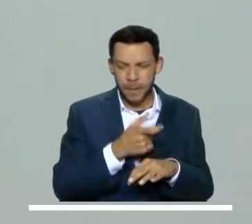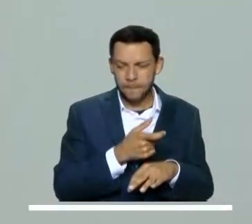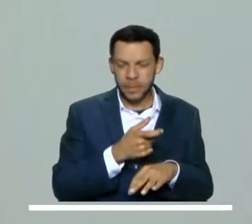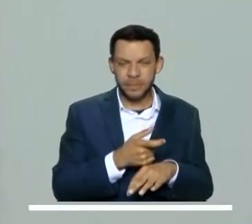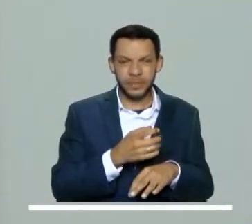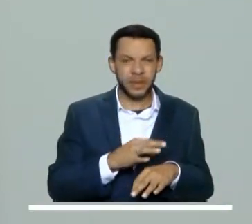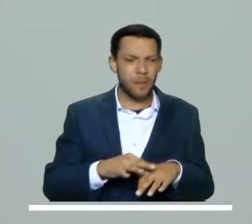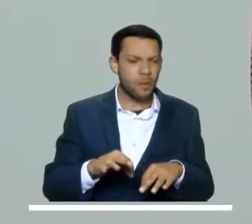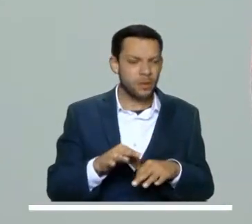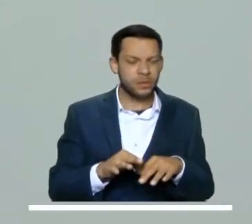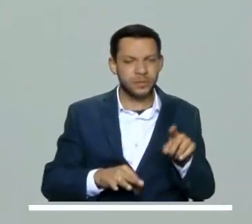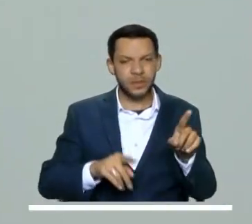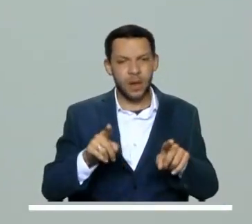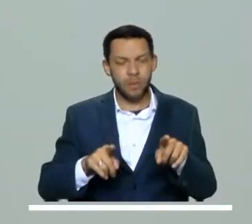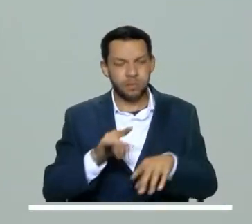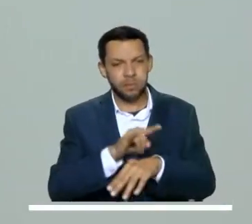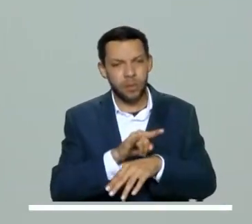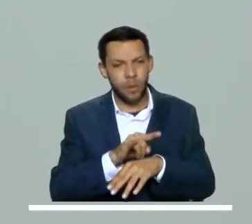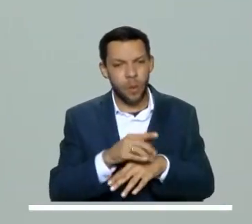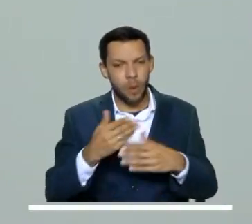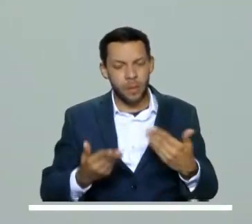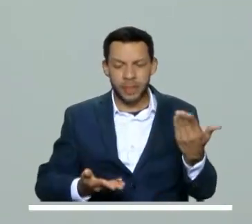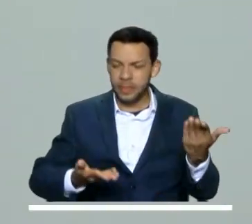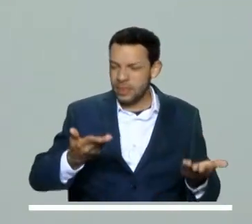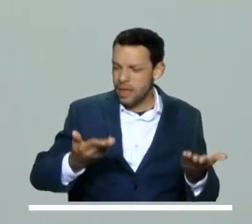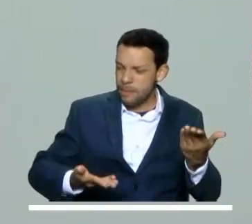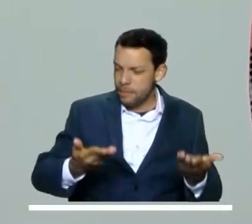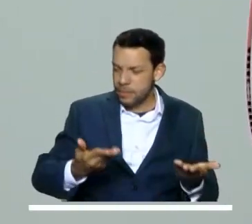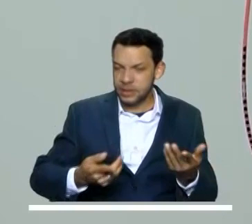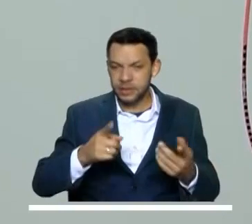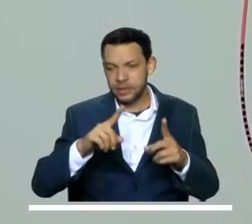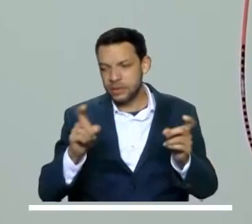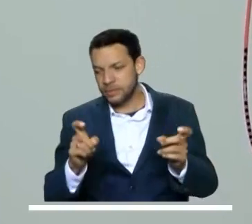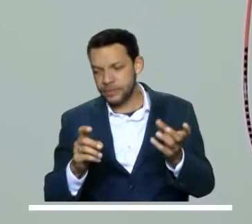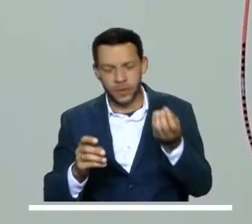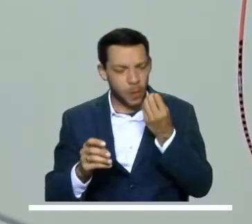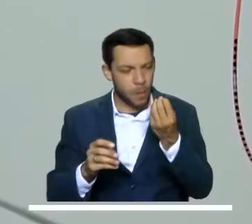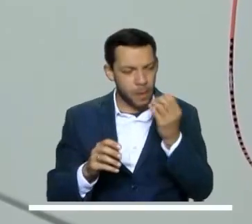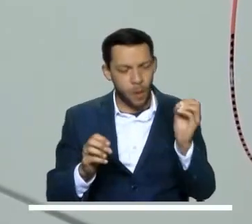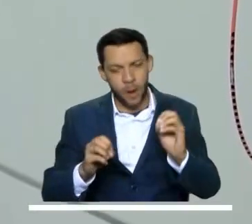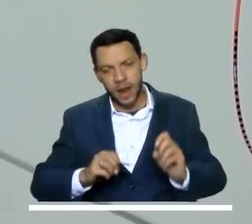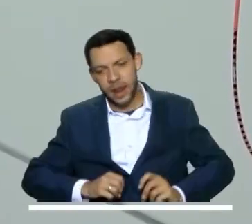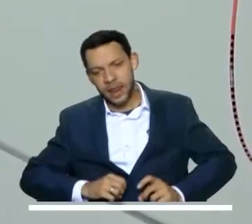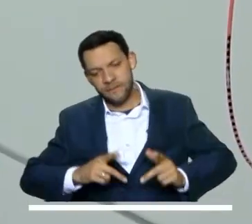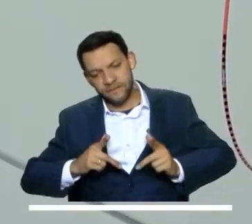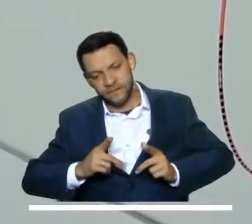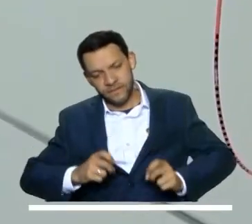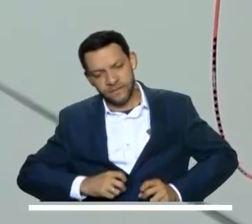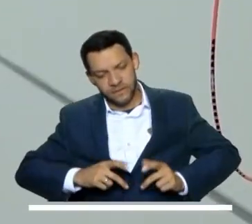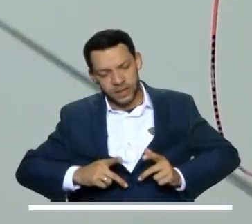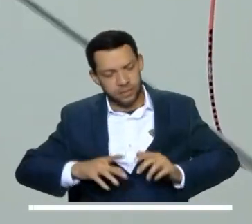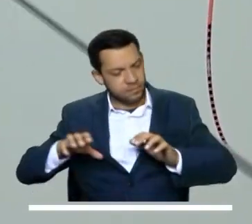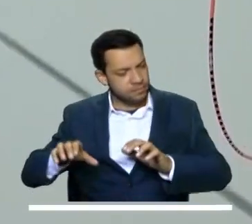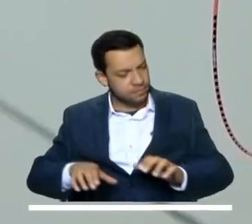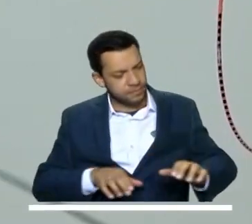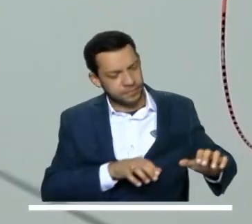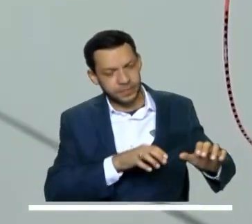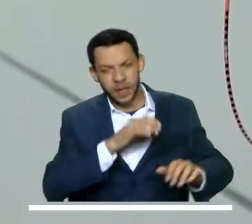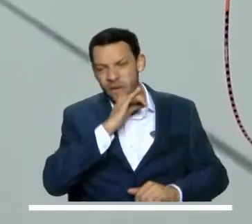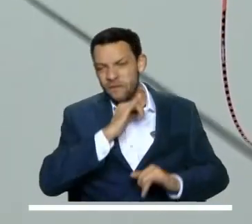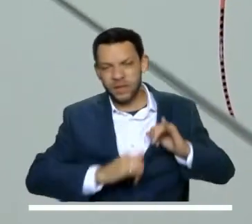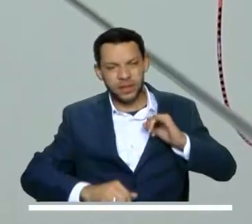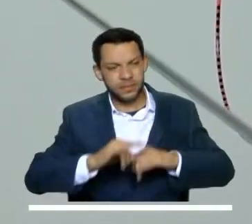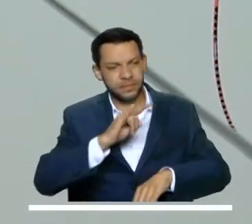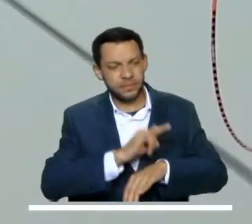unas personas les dan más, a otras de menos, dependiendo cómo haya sido su alimentación y su estilo de vida, si han sido estreñidos o no. Finalmente evaluamos todo el